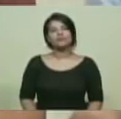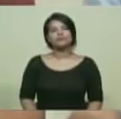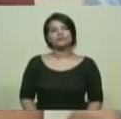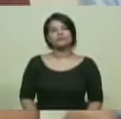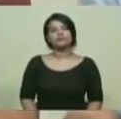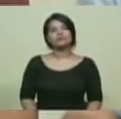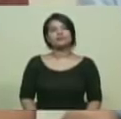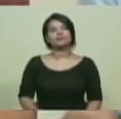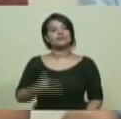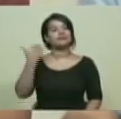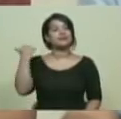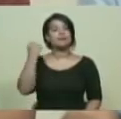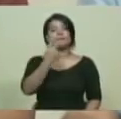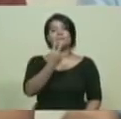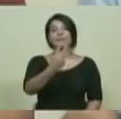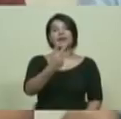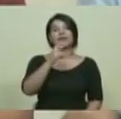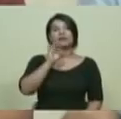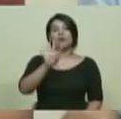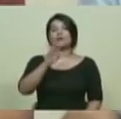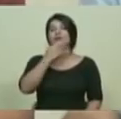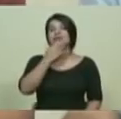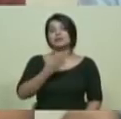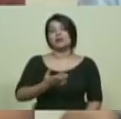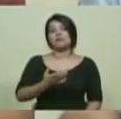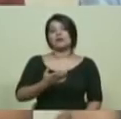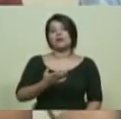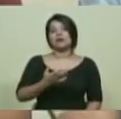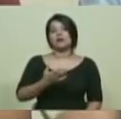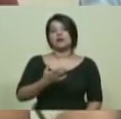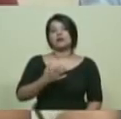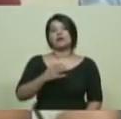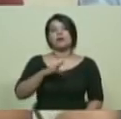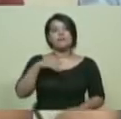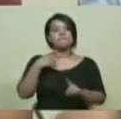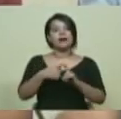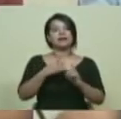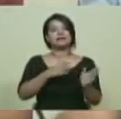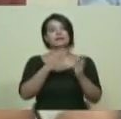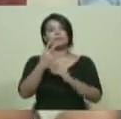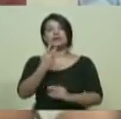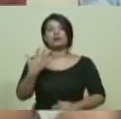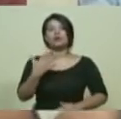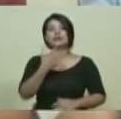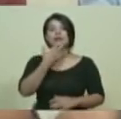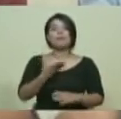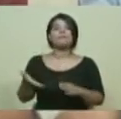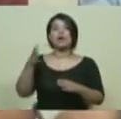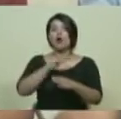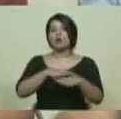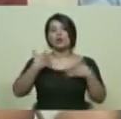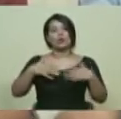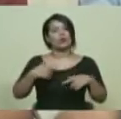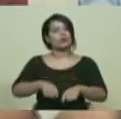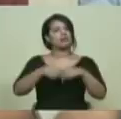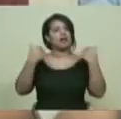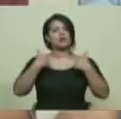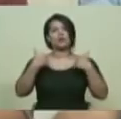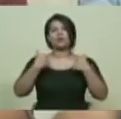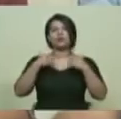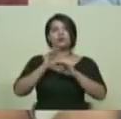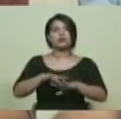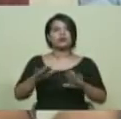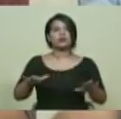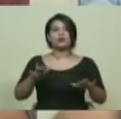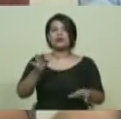Lo que se hizo el 24 de diciembre y lo que se profundizó el 25 de diciembre fue un daño muy grande para nuestros hijos y para